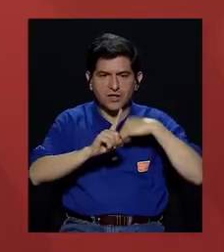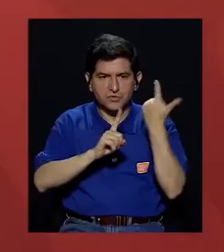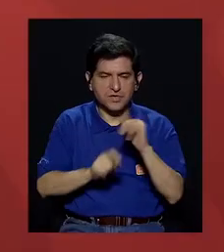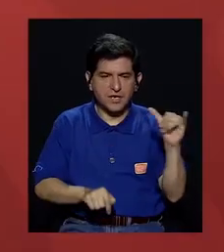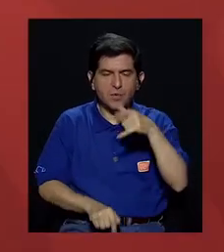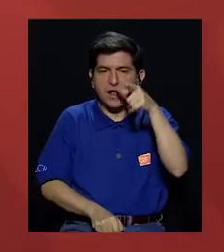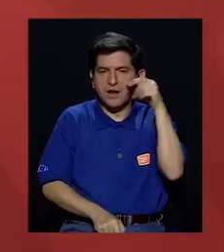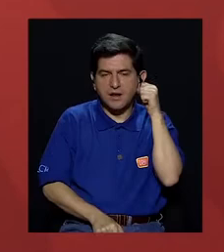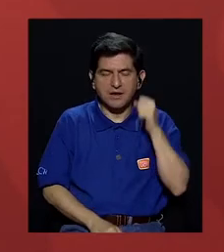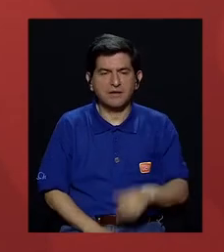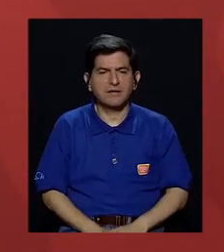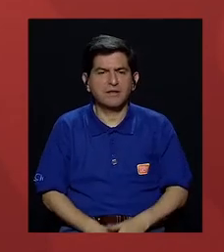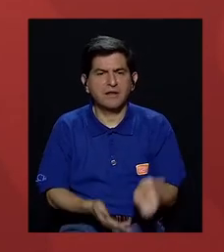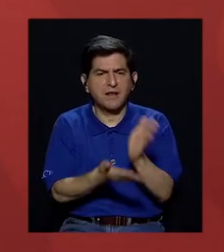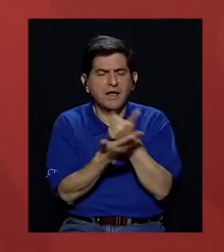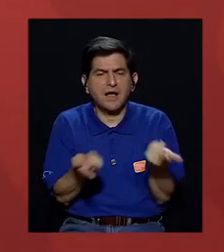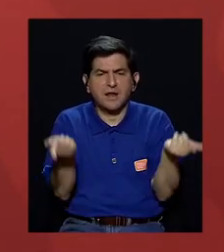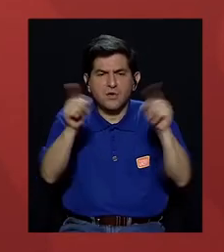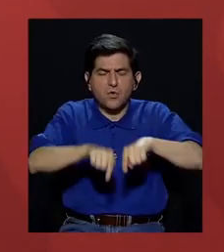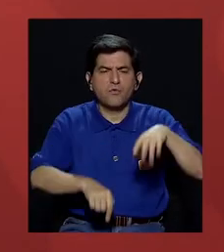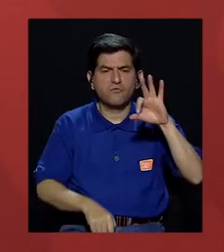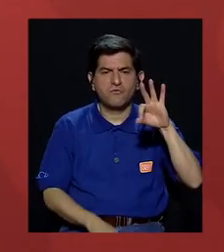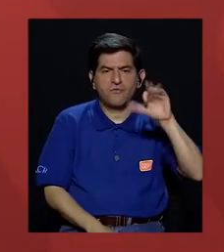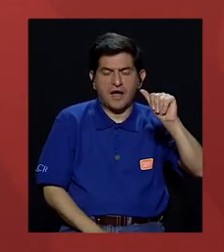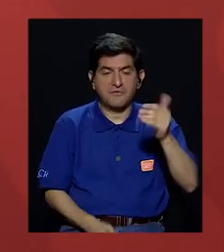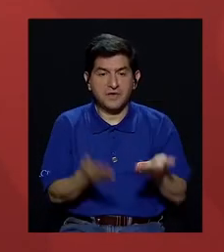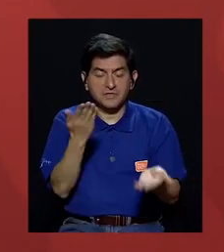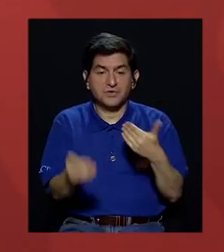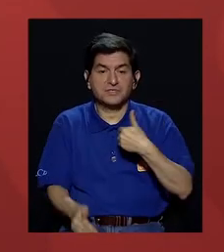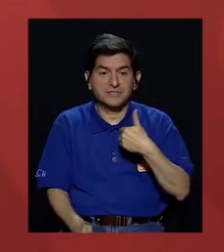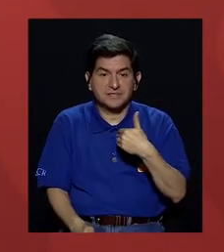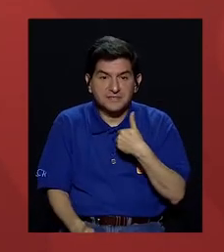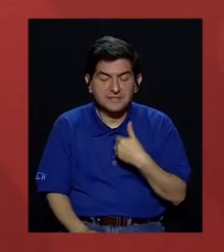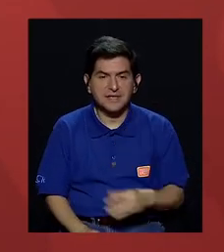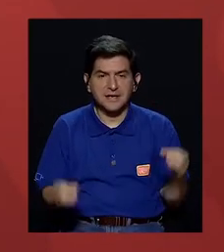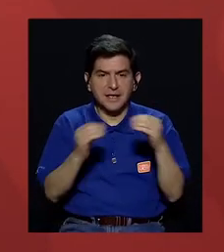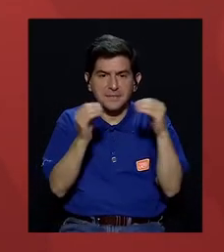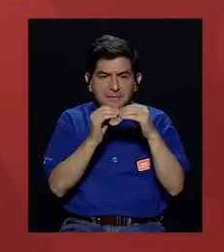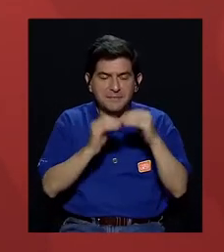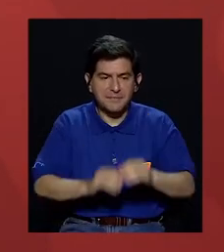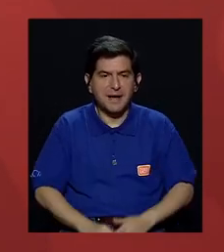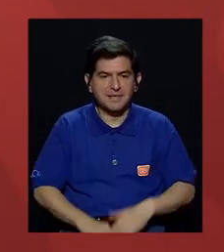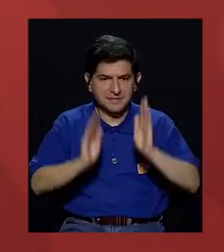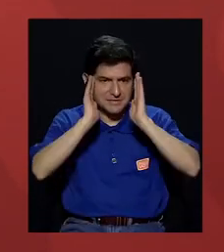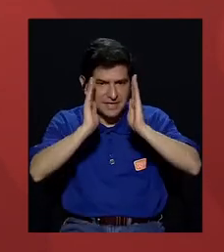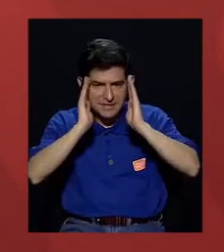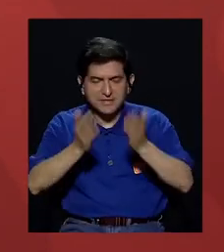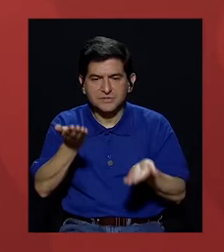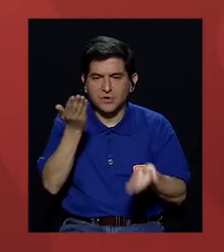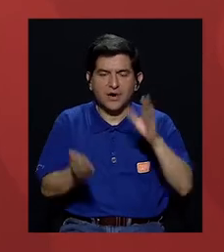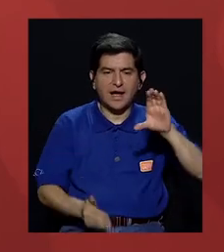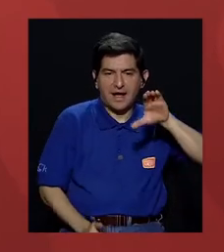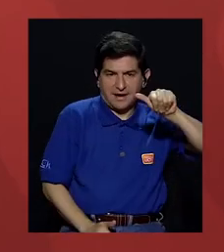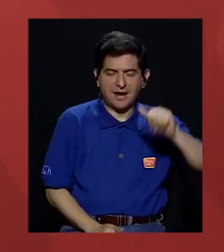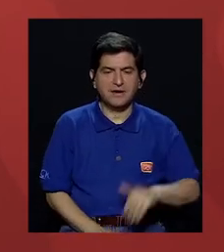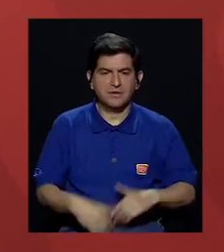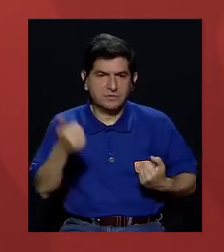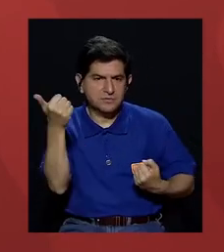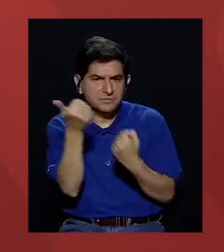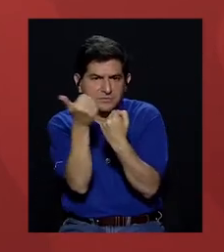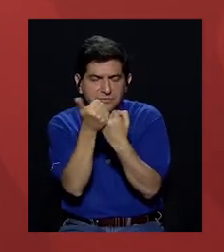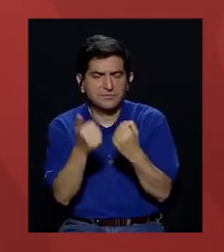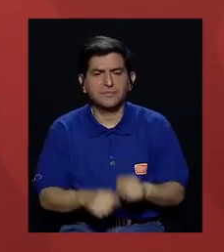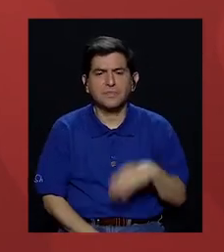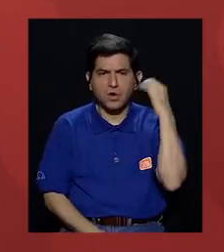y se mira mucho la atención que en algunos casos favoreció el bordado podría tener mucho más alcance que carlos inclusive